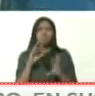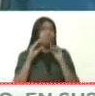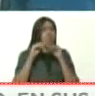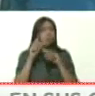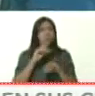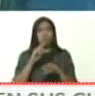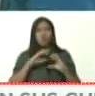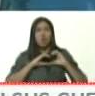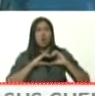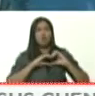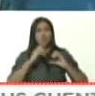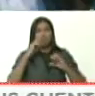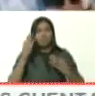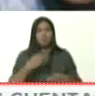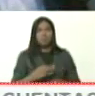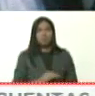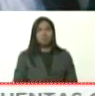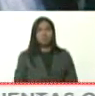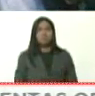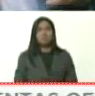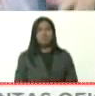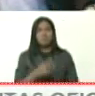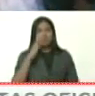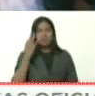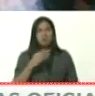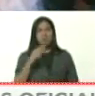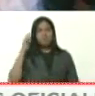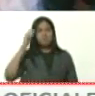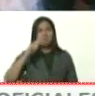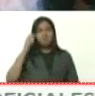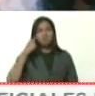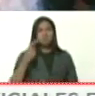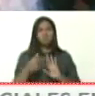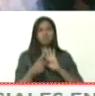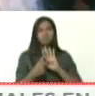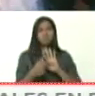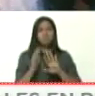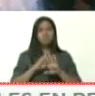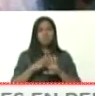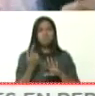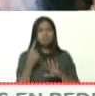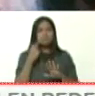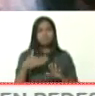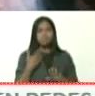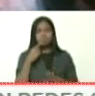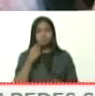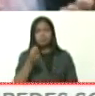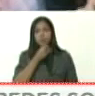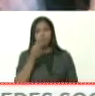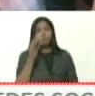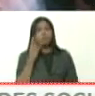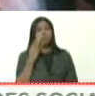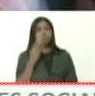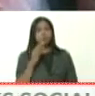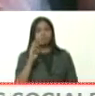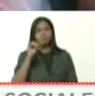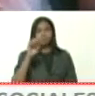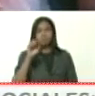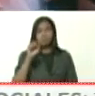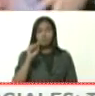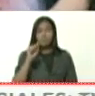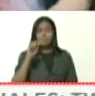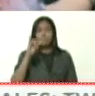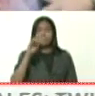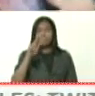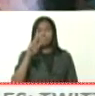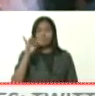con el corazón y fue real, está en las grabaciones. Porque realmente pudimos entrevistar, por ejemplo, a Mari, que